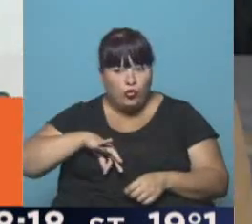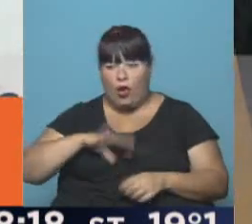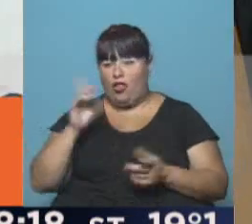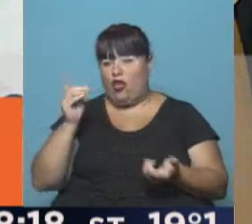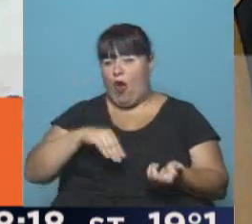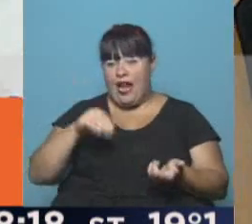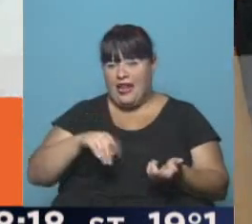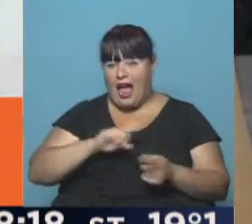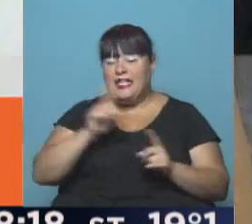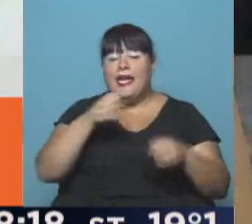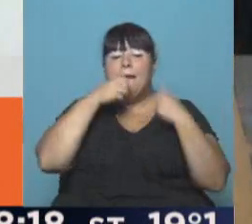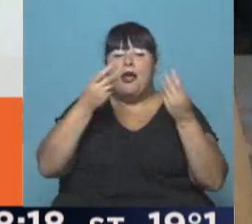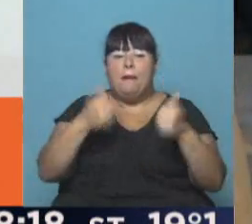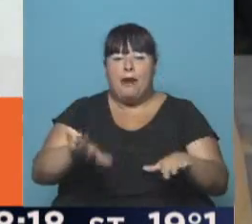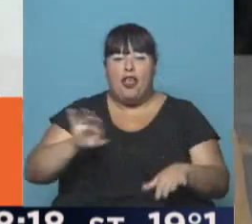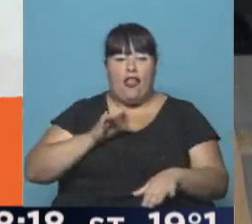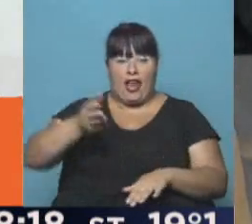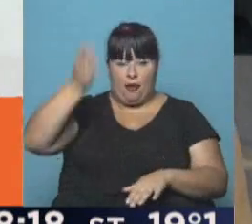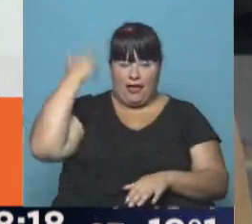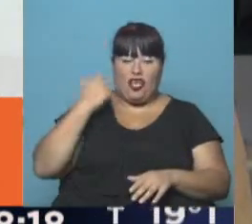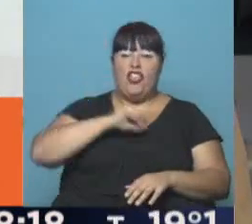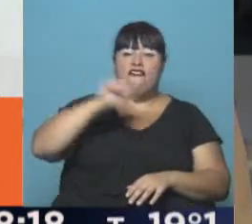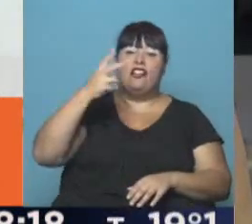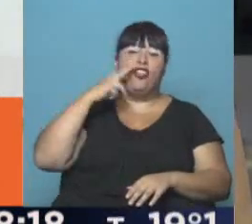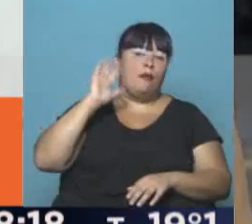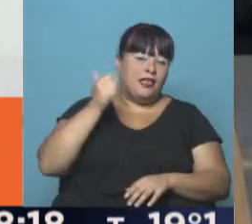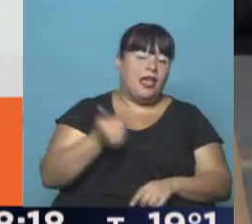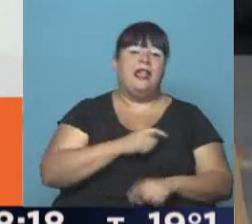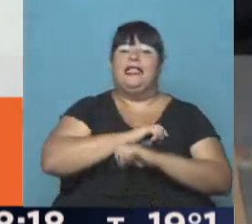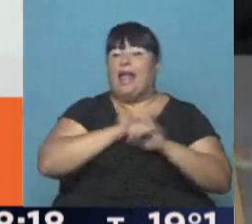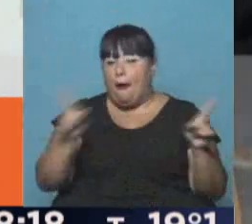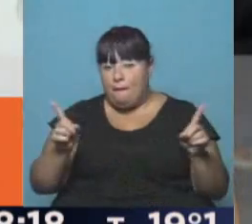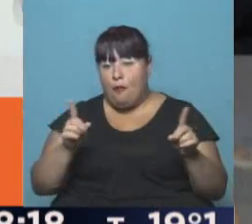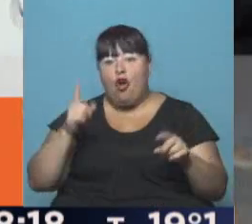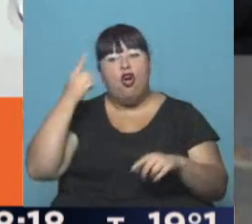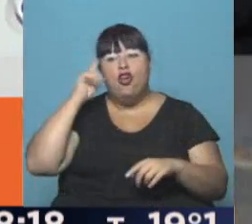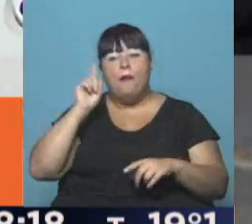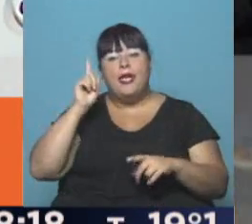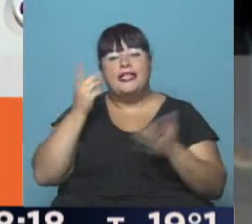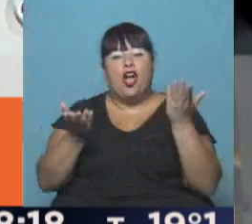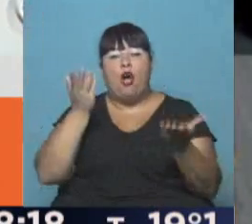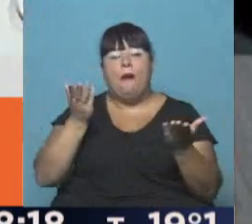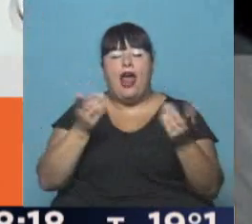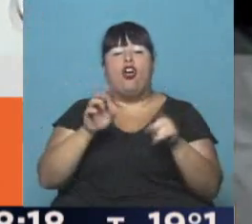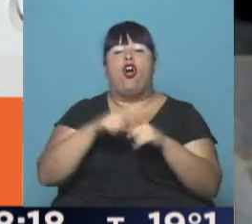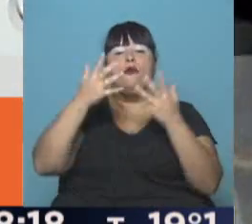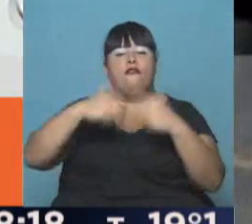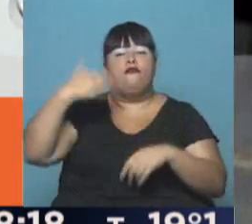no permite ni recuperar lo que se perdió por la inflación del 2016 y no tiene ningún punto de comparación con las